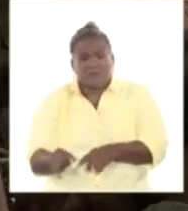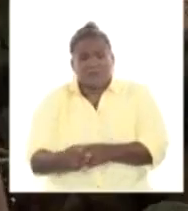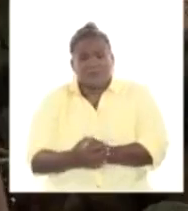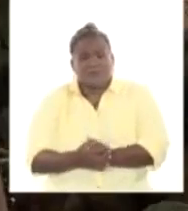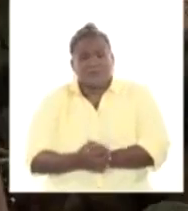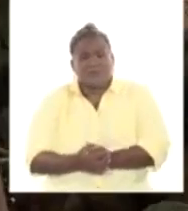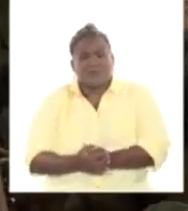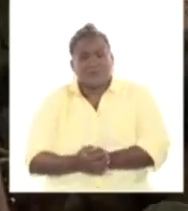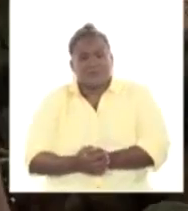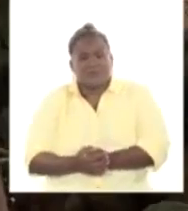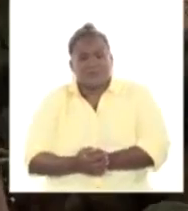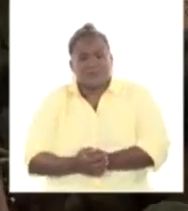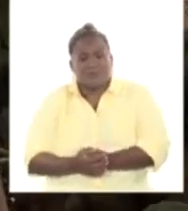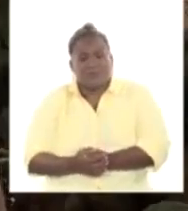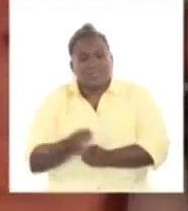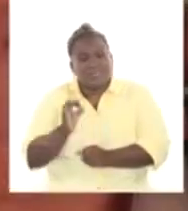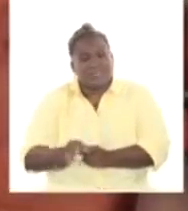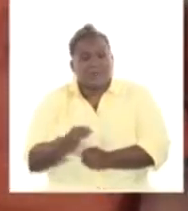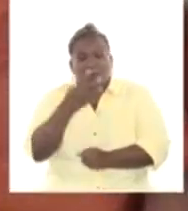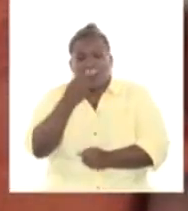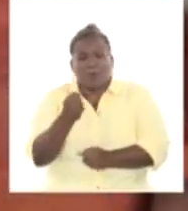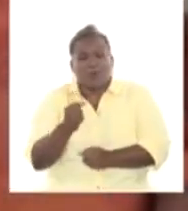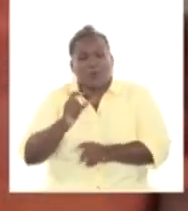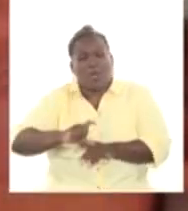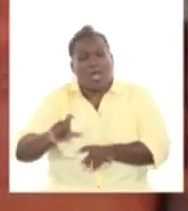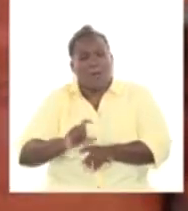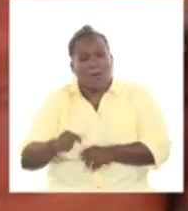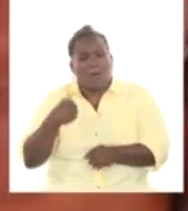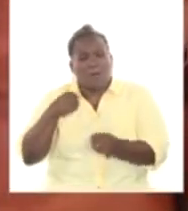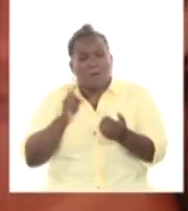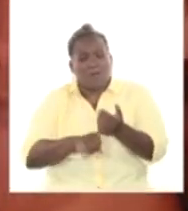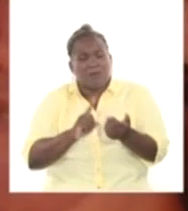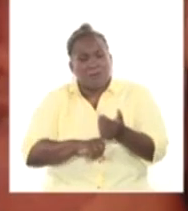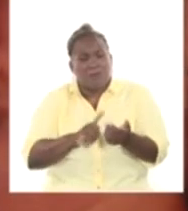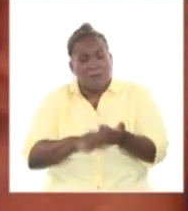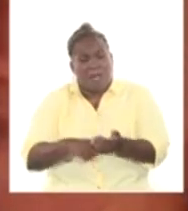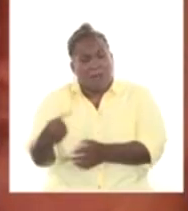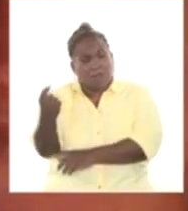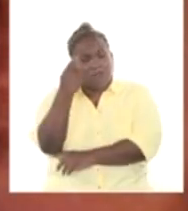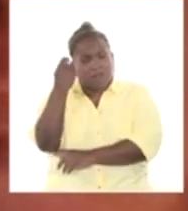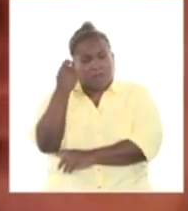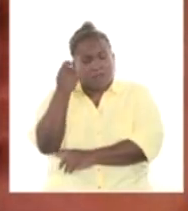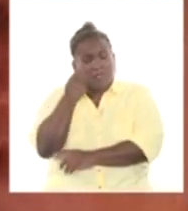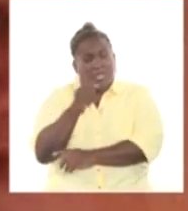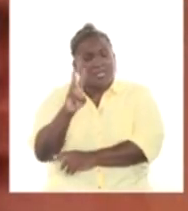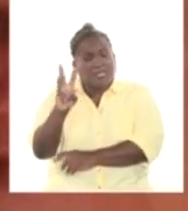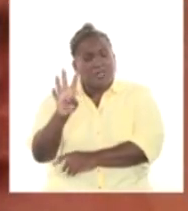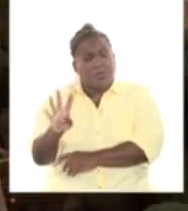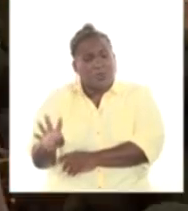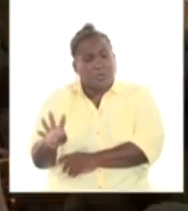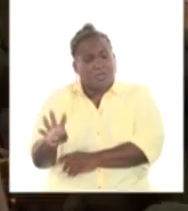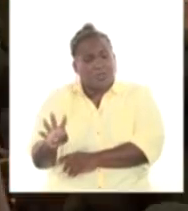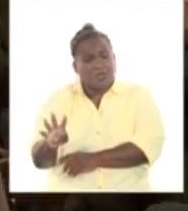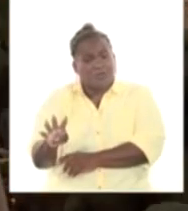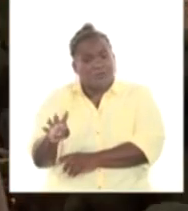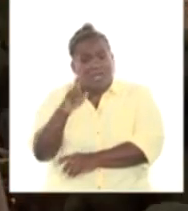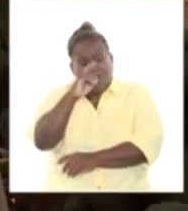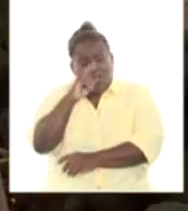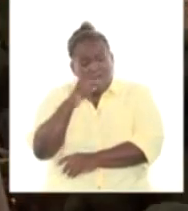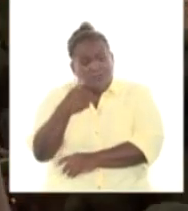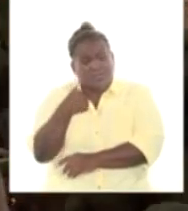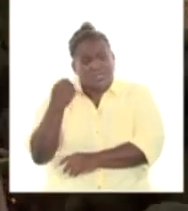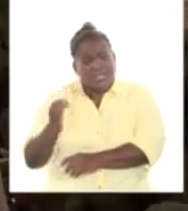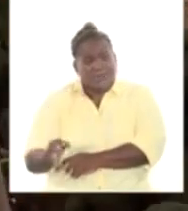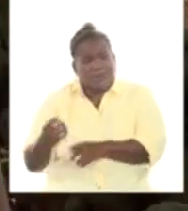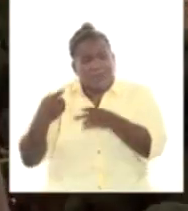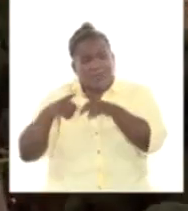Y bueno, siempre me gustó el campo. Mi papá fue un gran maestro durante 34 años. Siempre él al lado mío, y